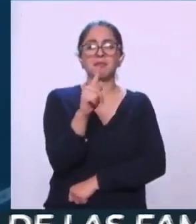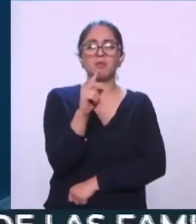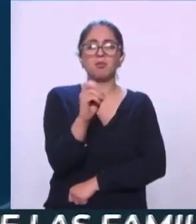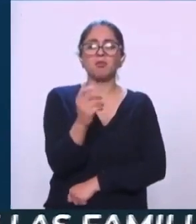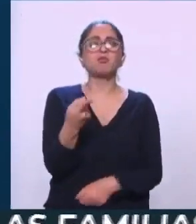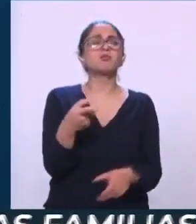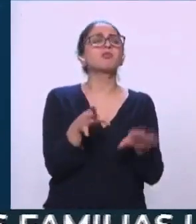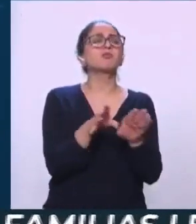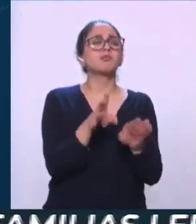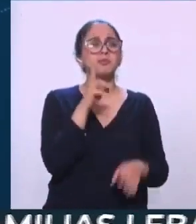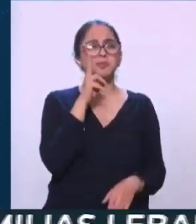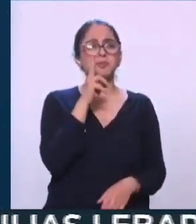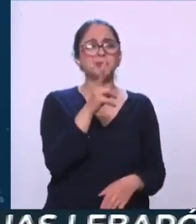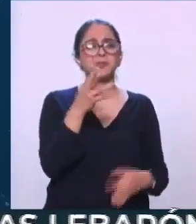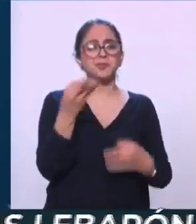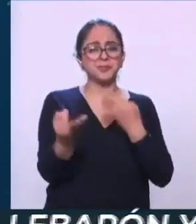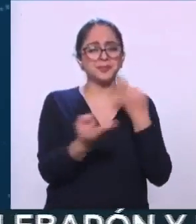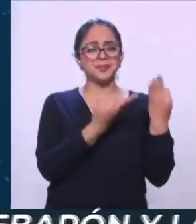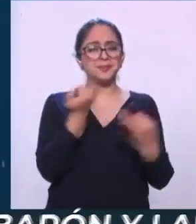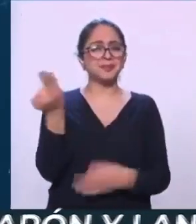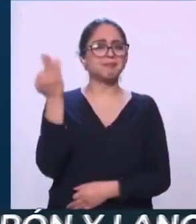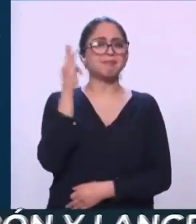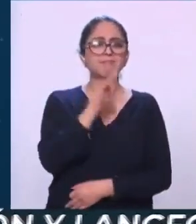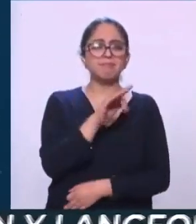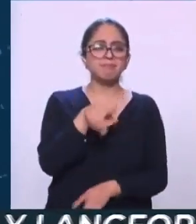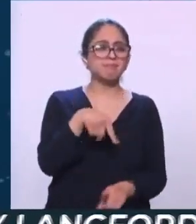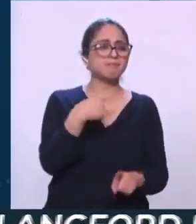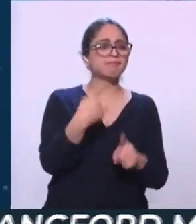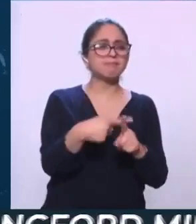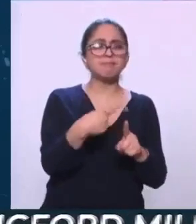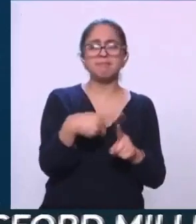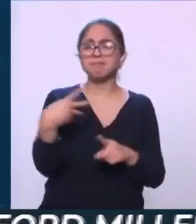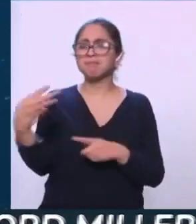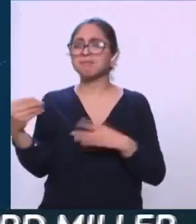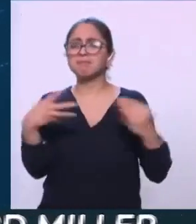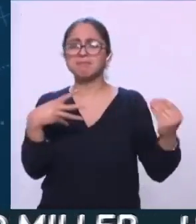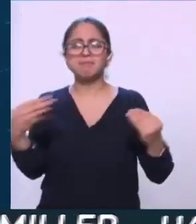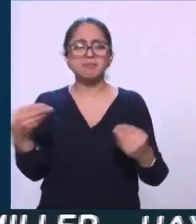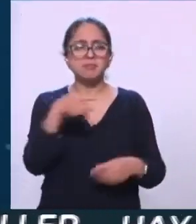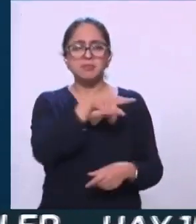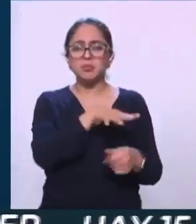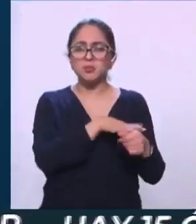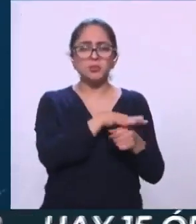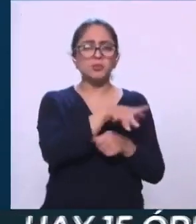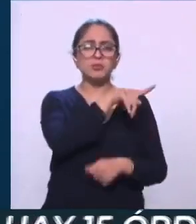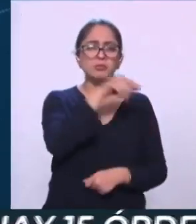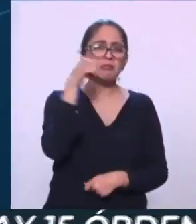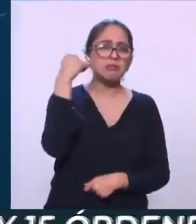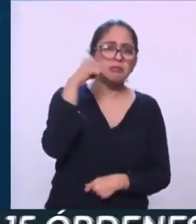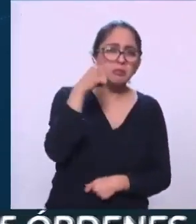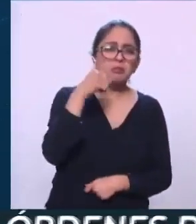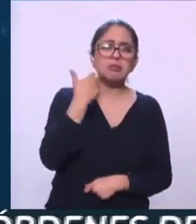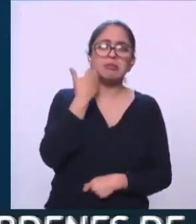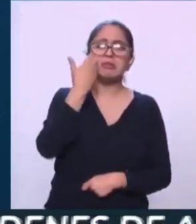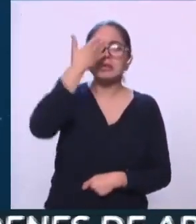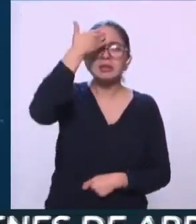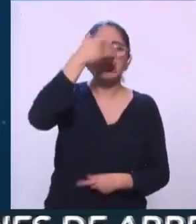están rodeando todo el tema de las vacunas? ¿Quién las está replicando principalmente? La de Acapulco. Está interesante saber de dónde